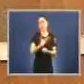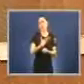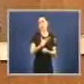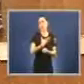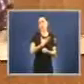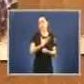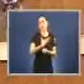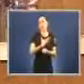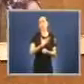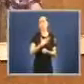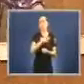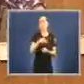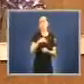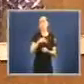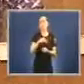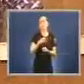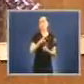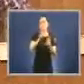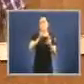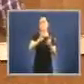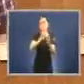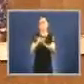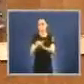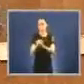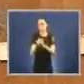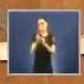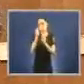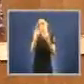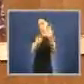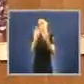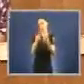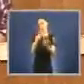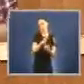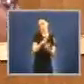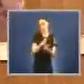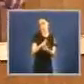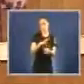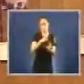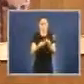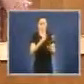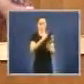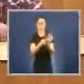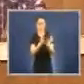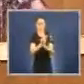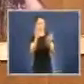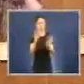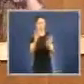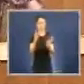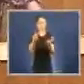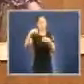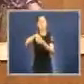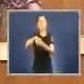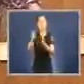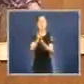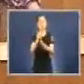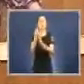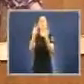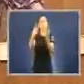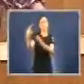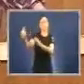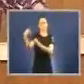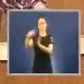fiscais o réxime de cotas tributarias de conformidade co disposto legalmente, o que inclúe o réxime de bonificacións do artigo 71 deste